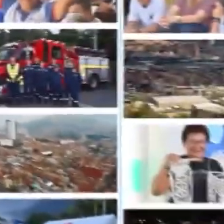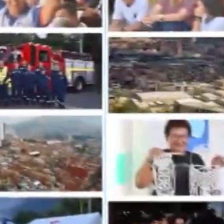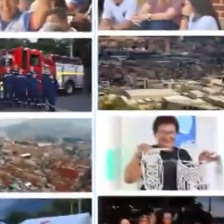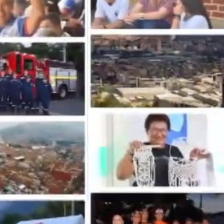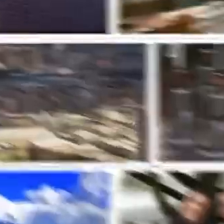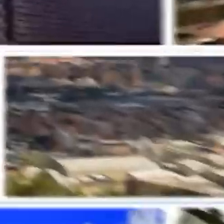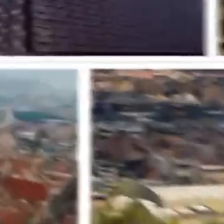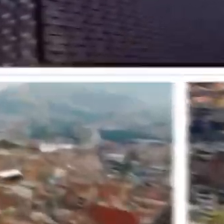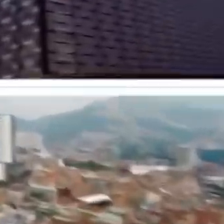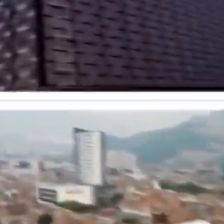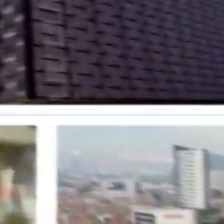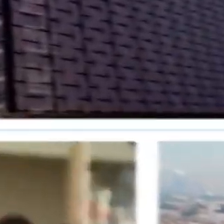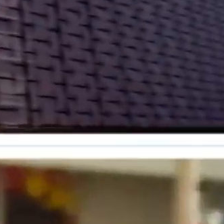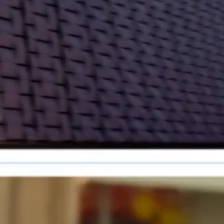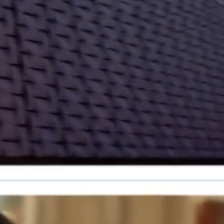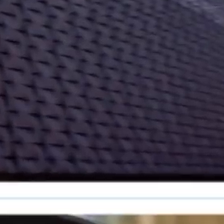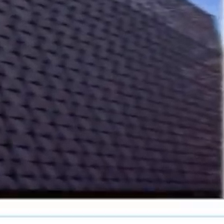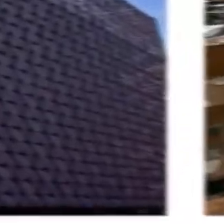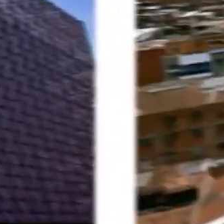¡Gracias!